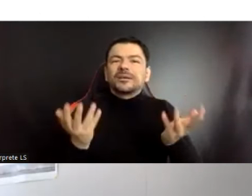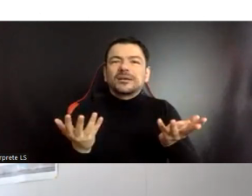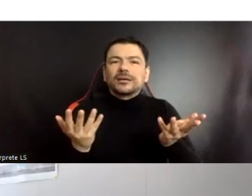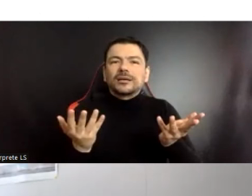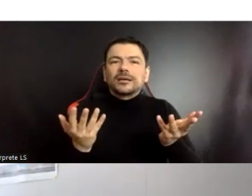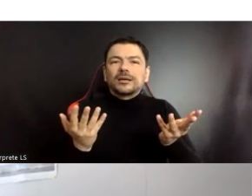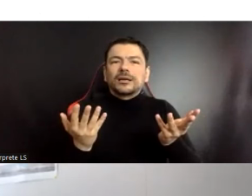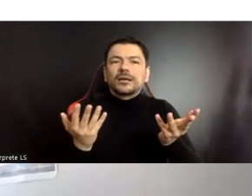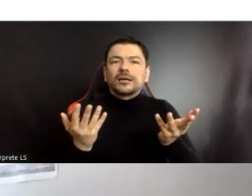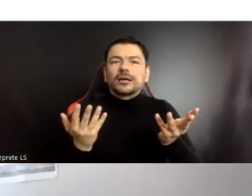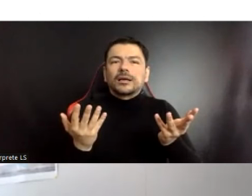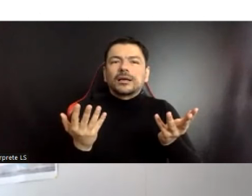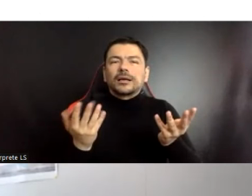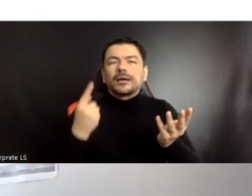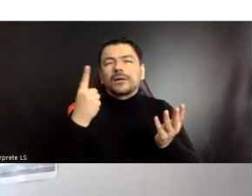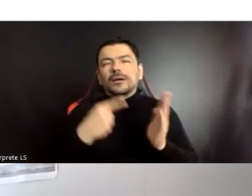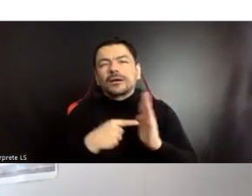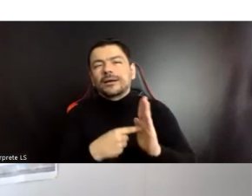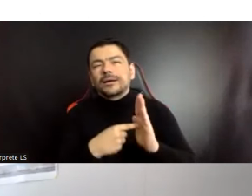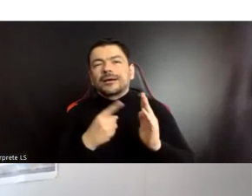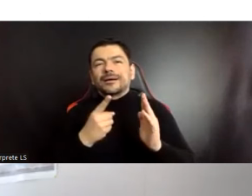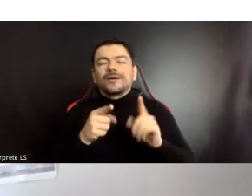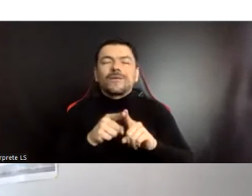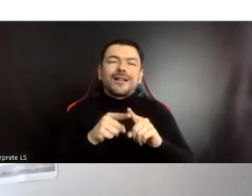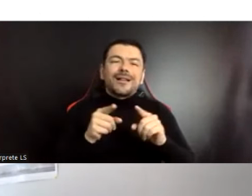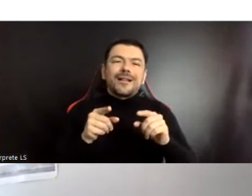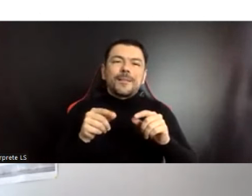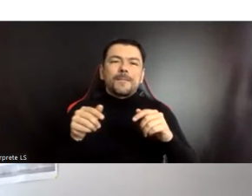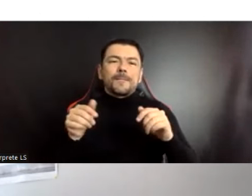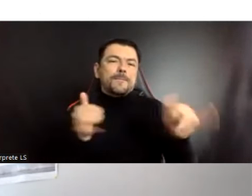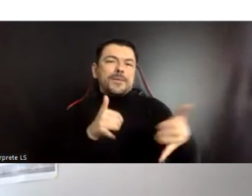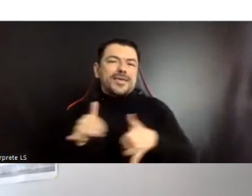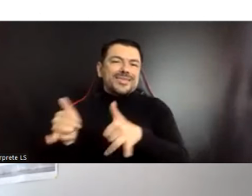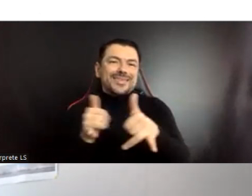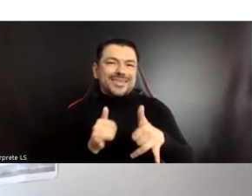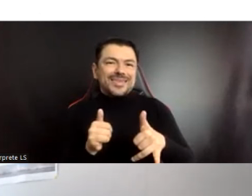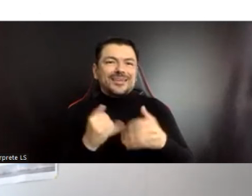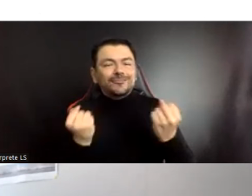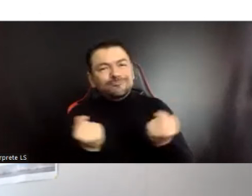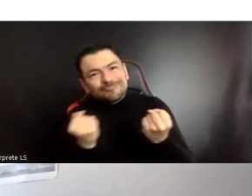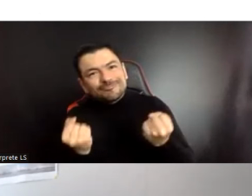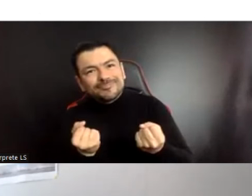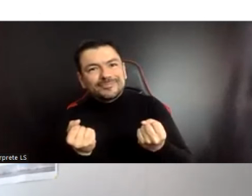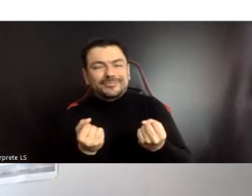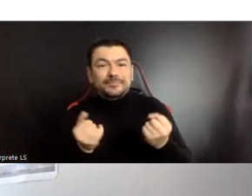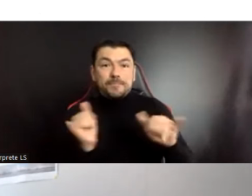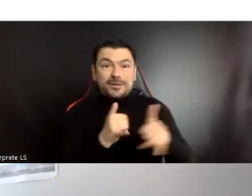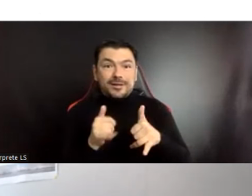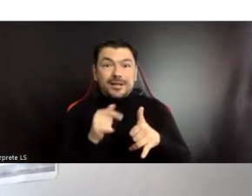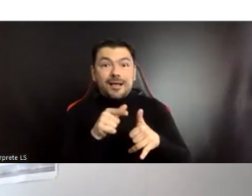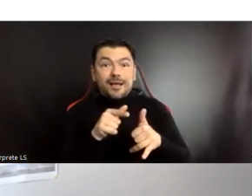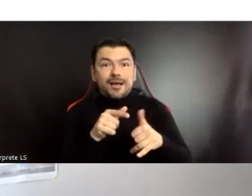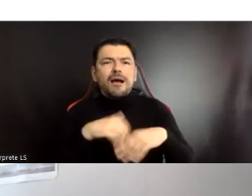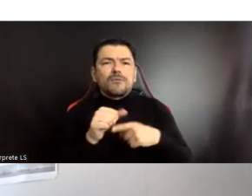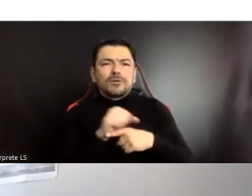ejercicios tipo juego o ejercicios de mesa, por así decirlo, podemos integrar lecciones basadas en evidencia